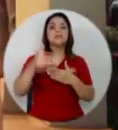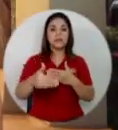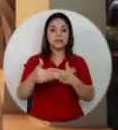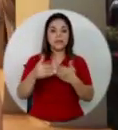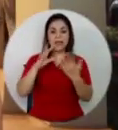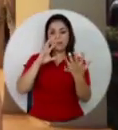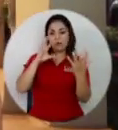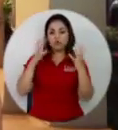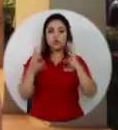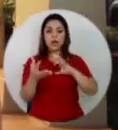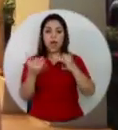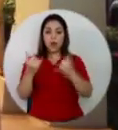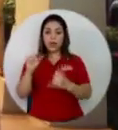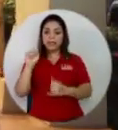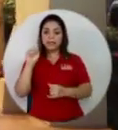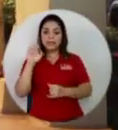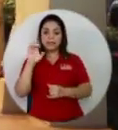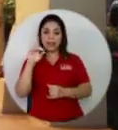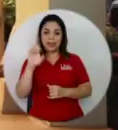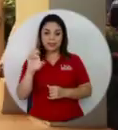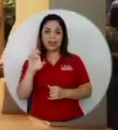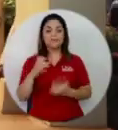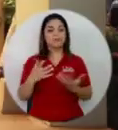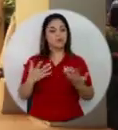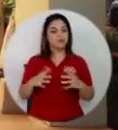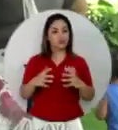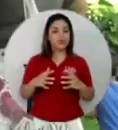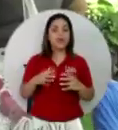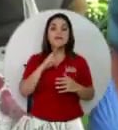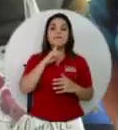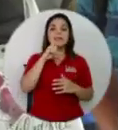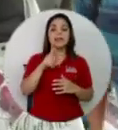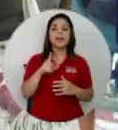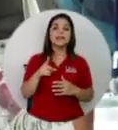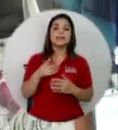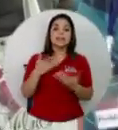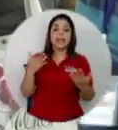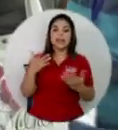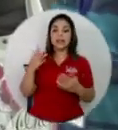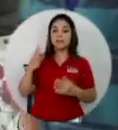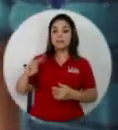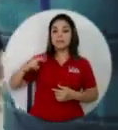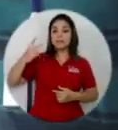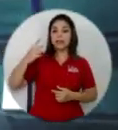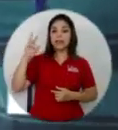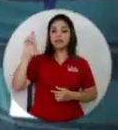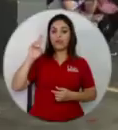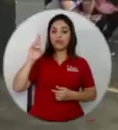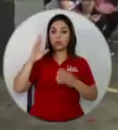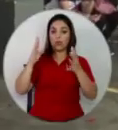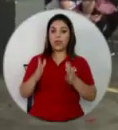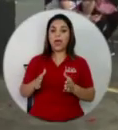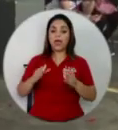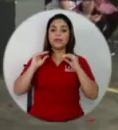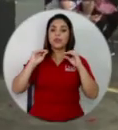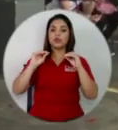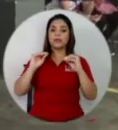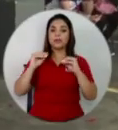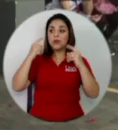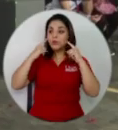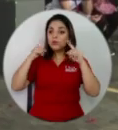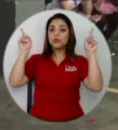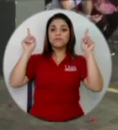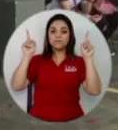de sede interuniversitaria, y una serie de lineamientos que en su momento las vicerrectorías de docencia emitieron para que todo esto